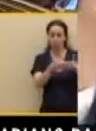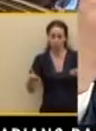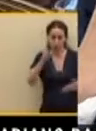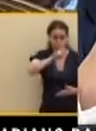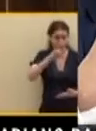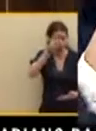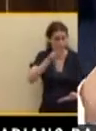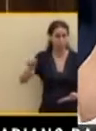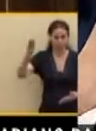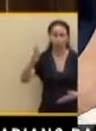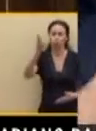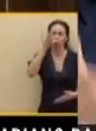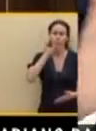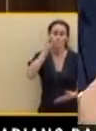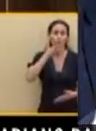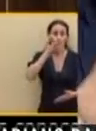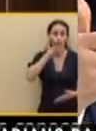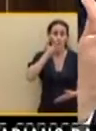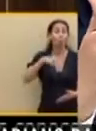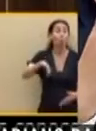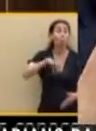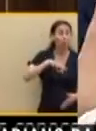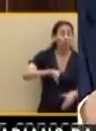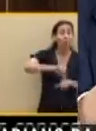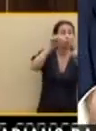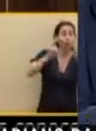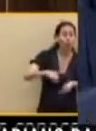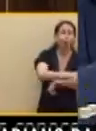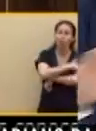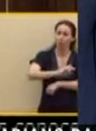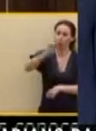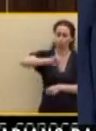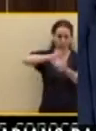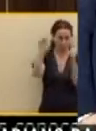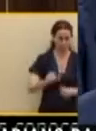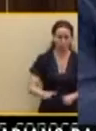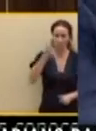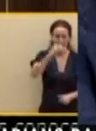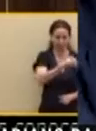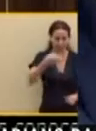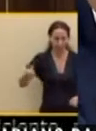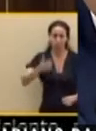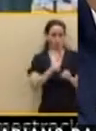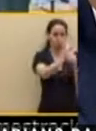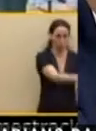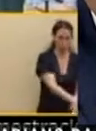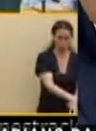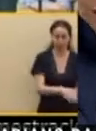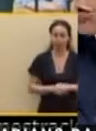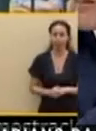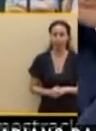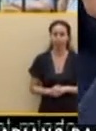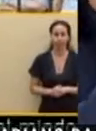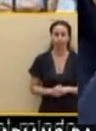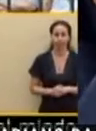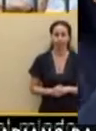hablaba del psoe hablaba del partido socialista es la victoria de personas y por tanto cambia radicalmente el discurso y hace esa al